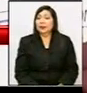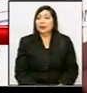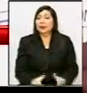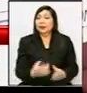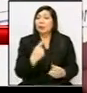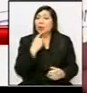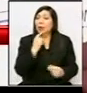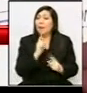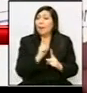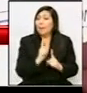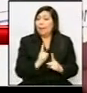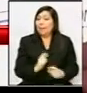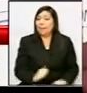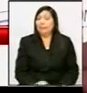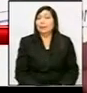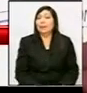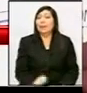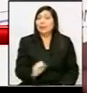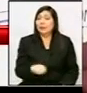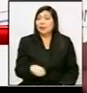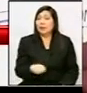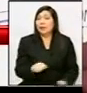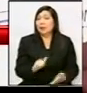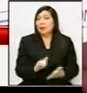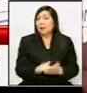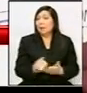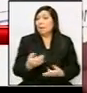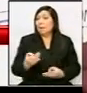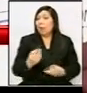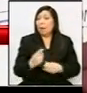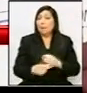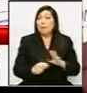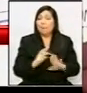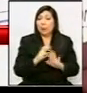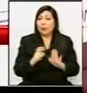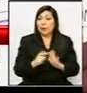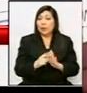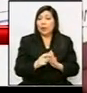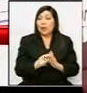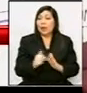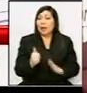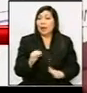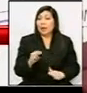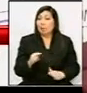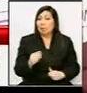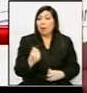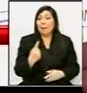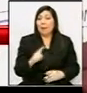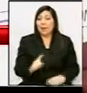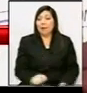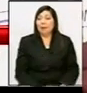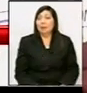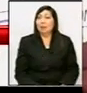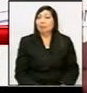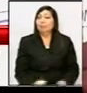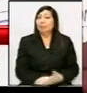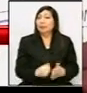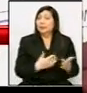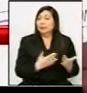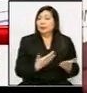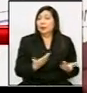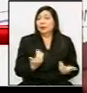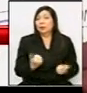quería preguntarle si se ha considerado presupuesto para el proyecto Río Arma, un proyecto muy esperanzador